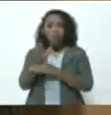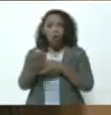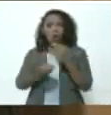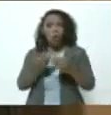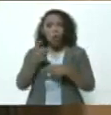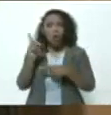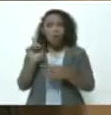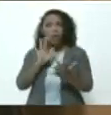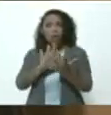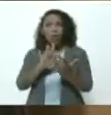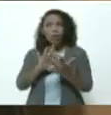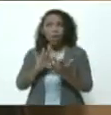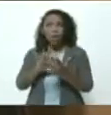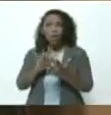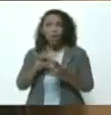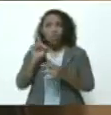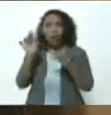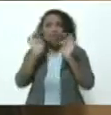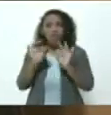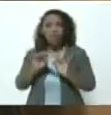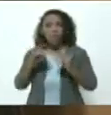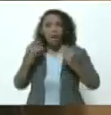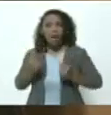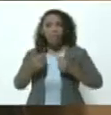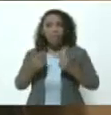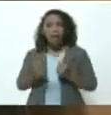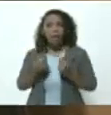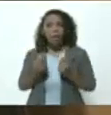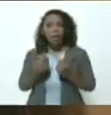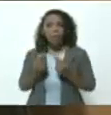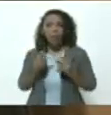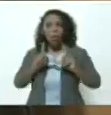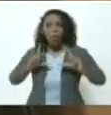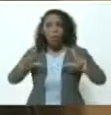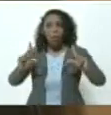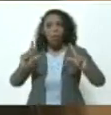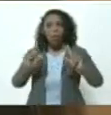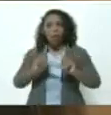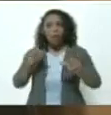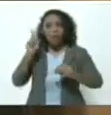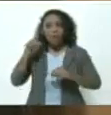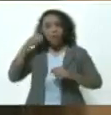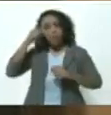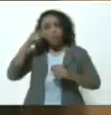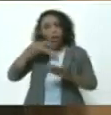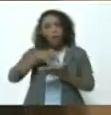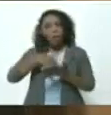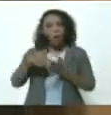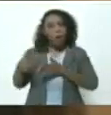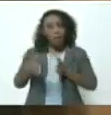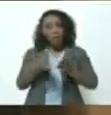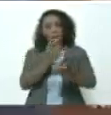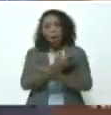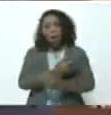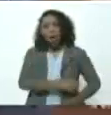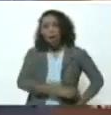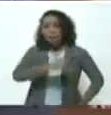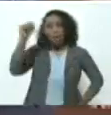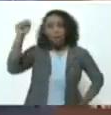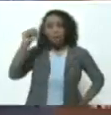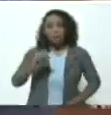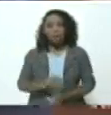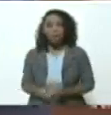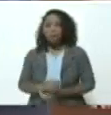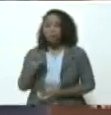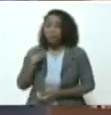ese contacto y una manera de reactivar también la economía local a través de la serie Carabobo, Caminos de Libertad? Sí,